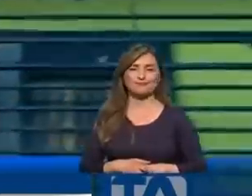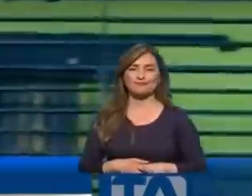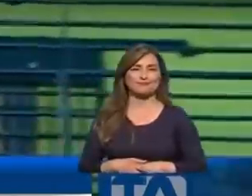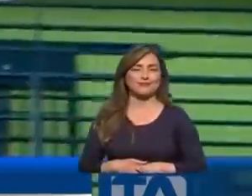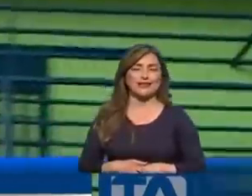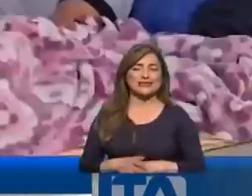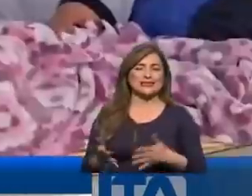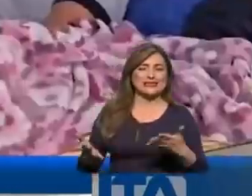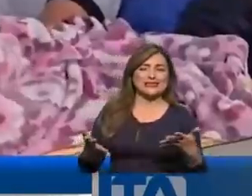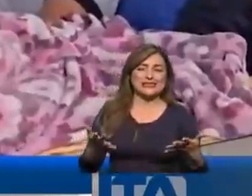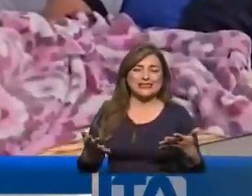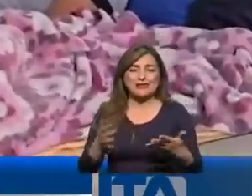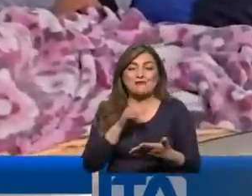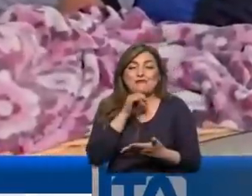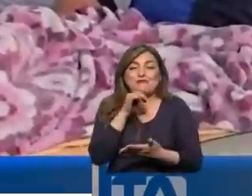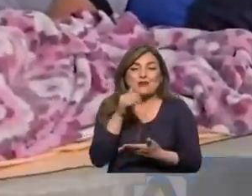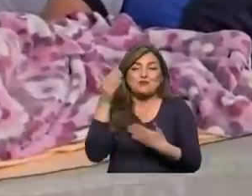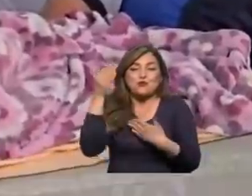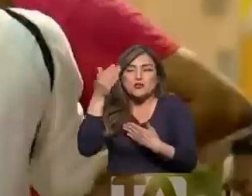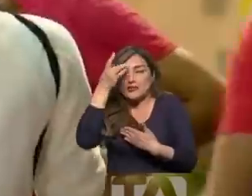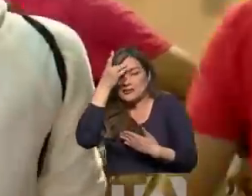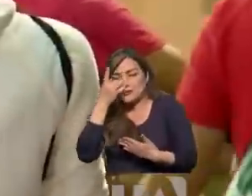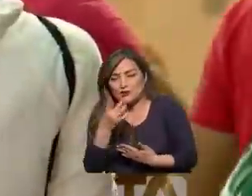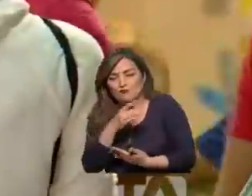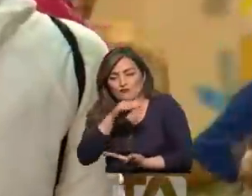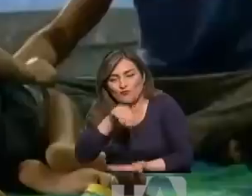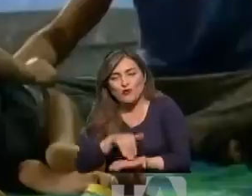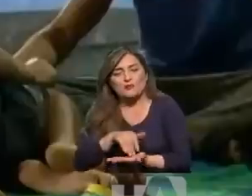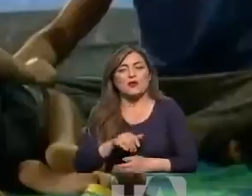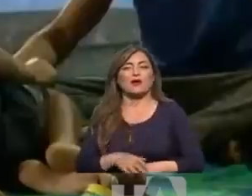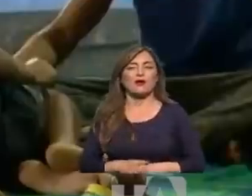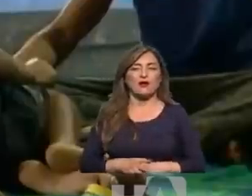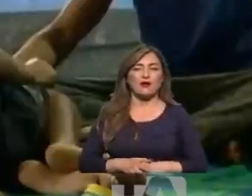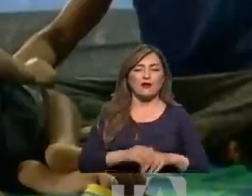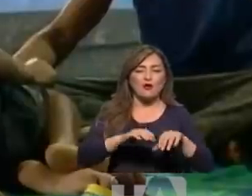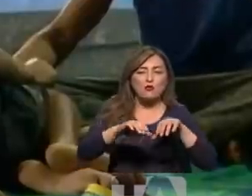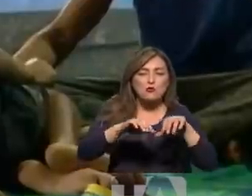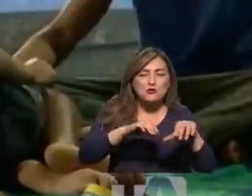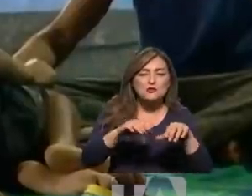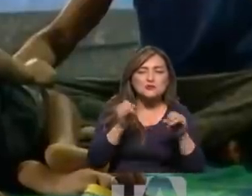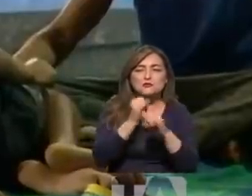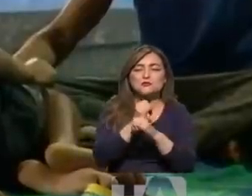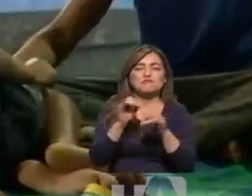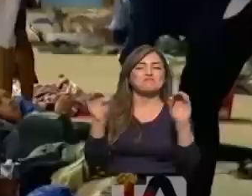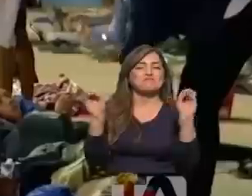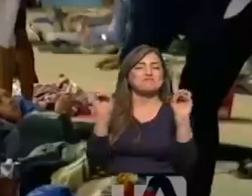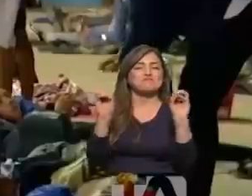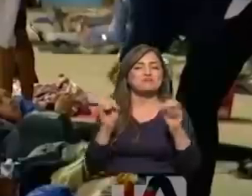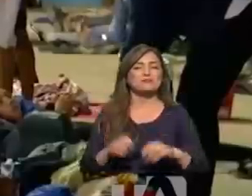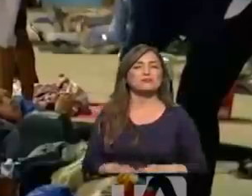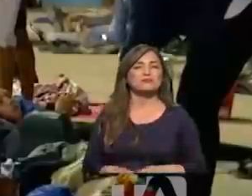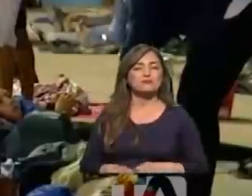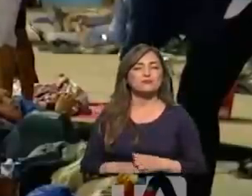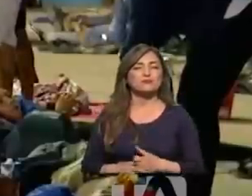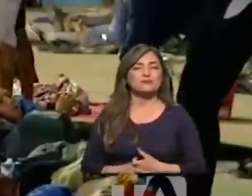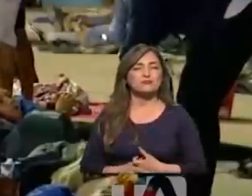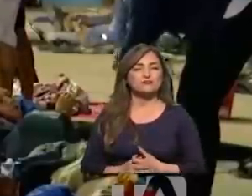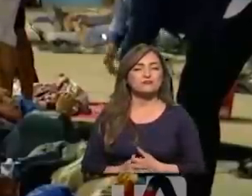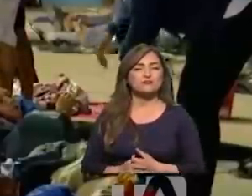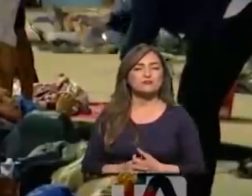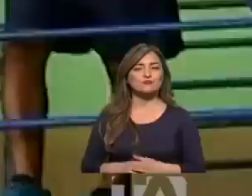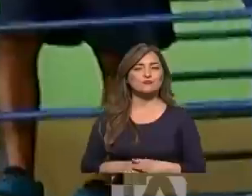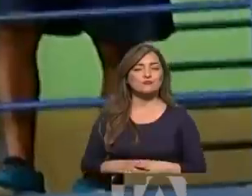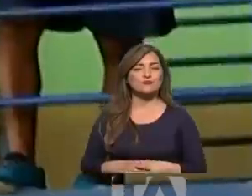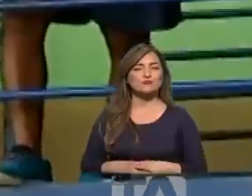escenarios convergen en la falta de voluntad política y la ausencia de coordinación entre instituciones. En Guayaquil, Carlos